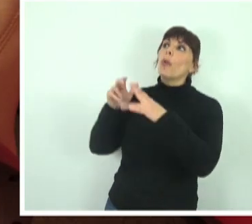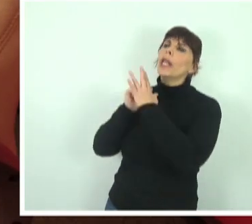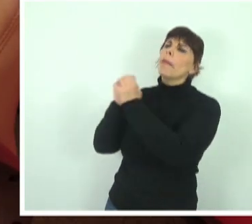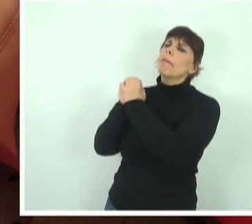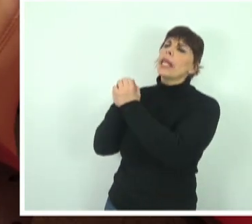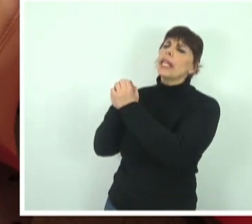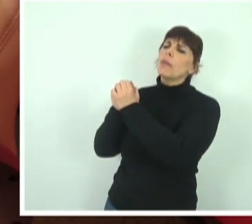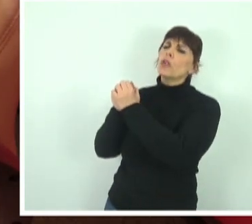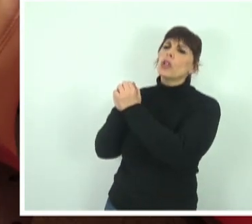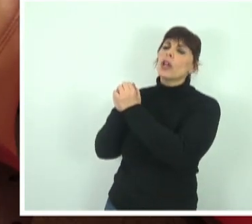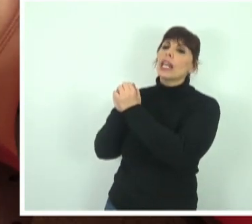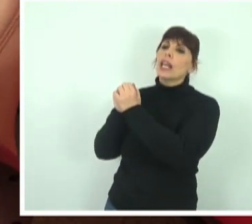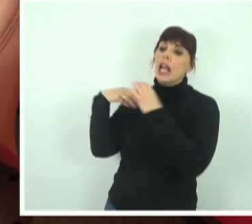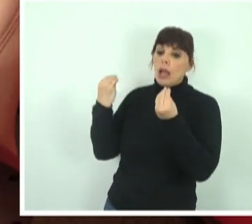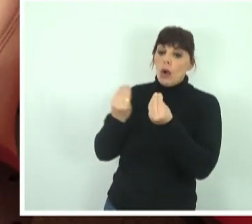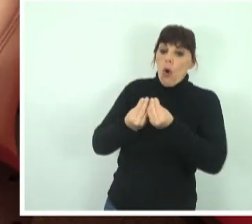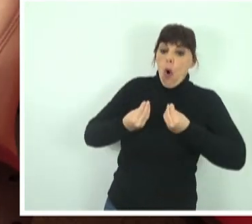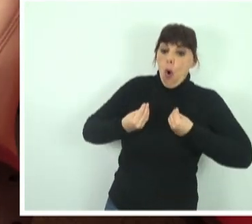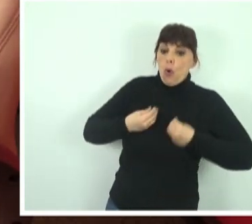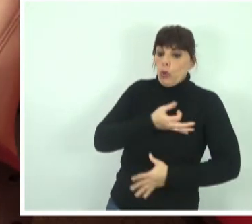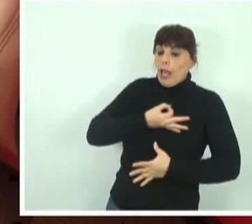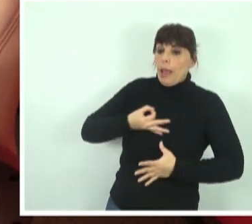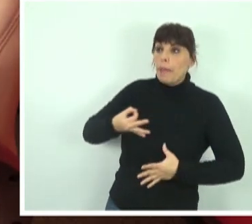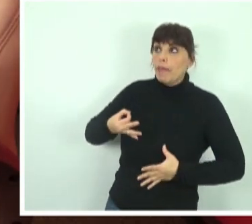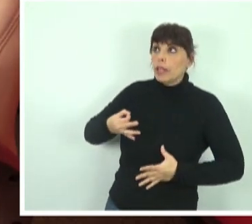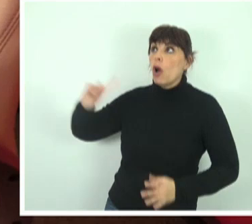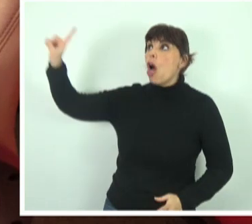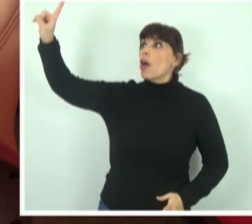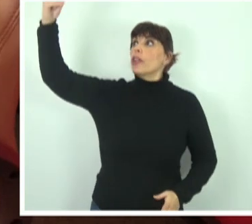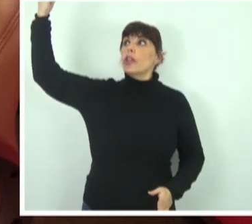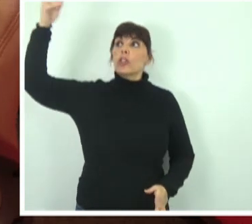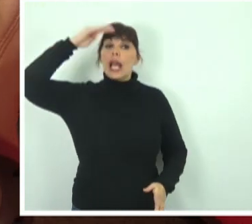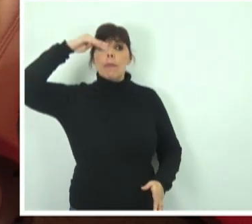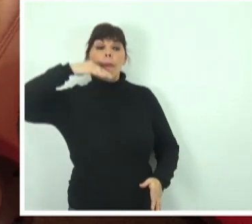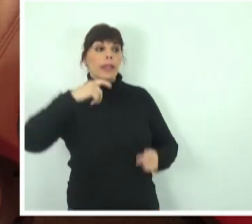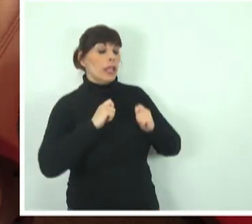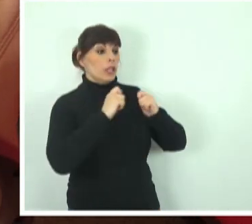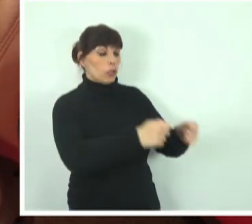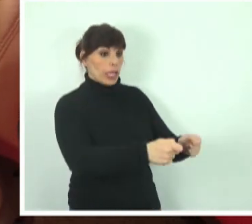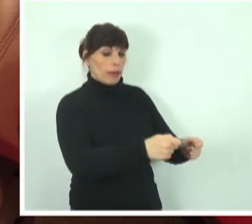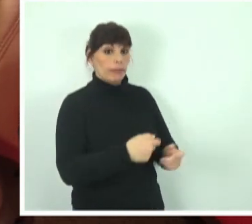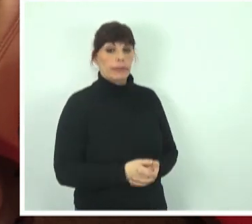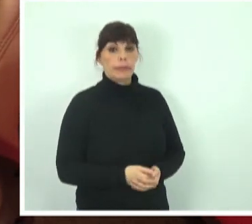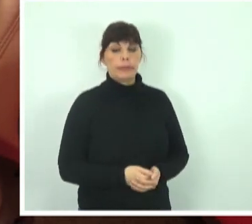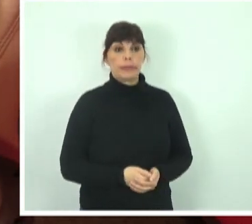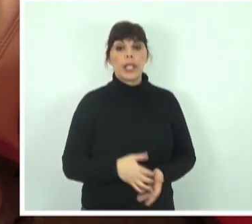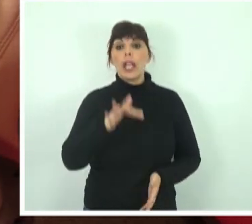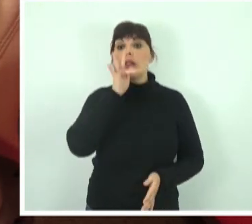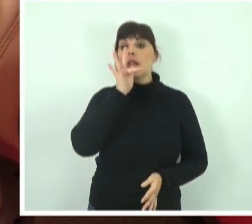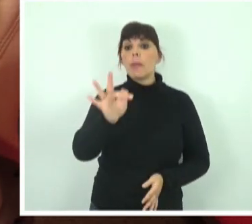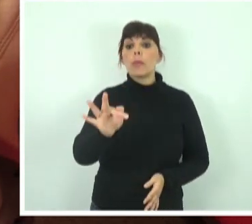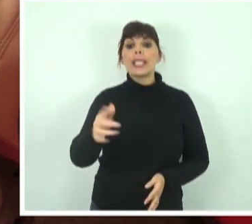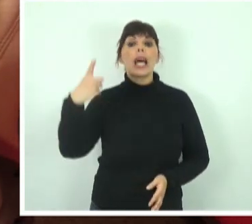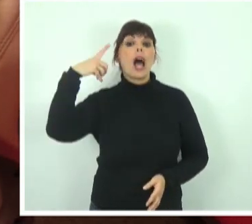18, 19. Dios el Padre nos lo dará. Y como expliqué, tenemos la promesa de la